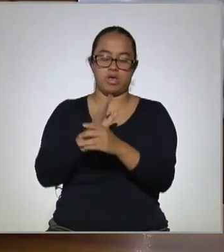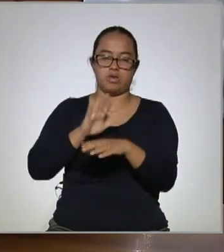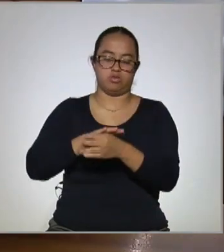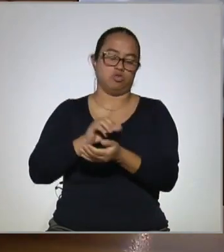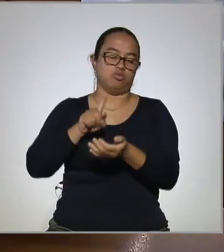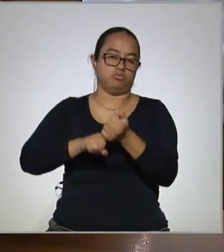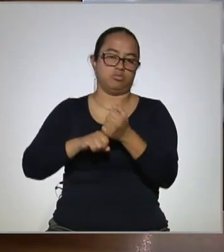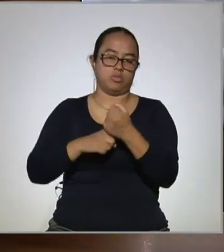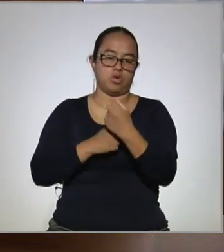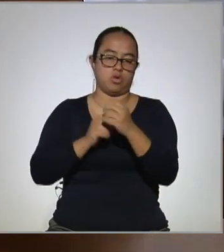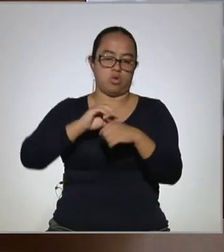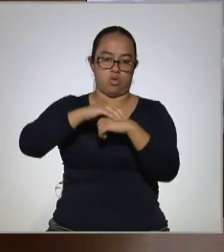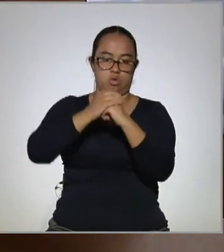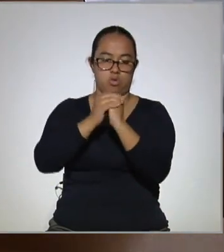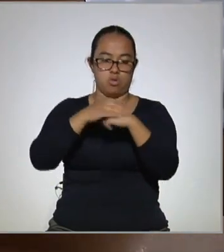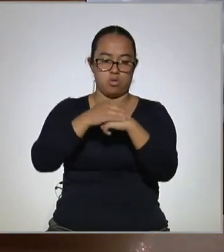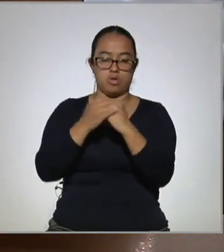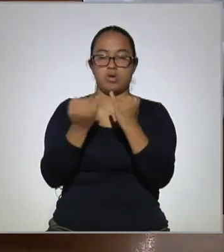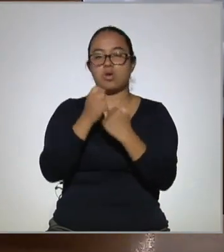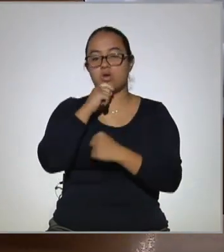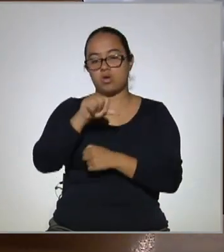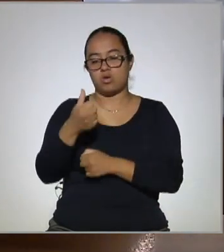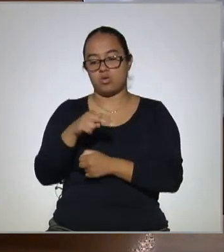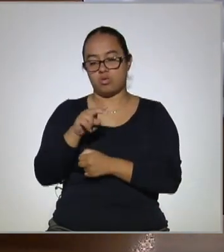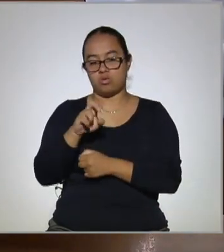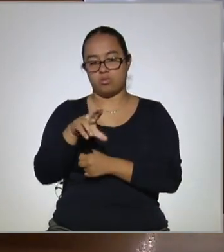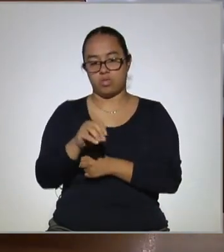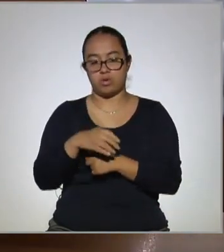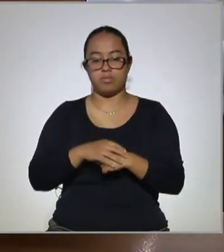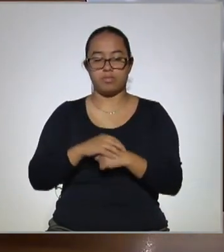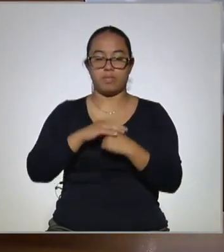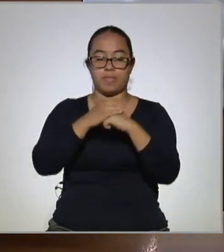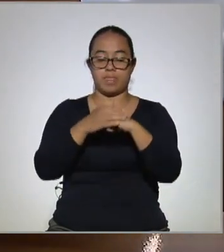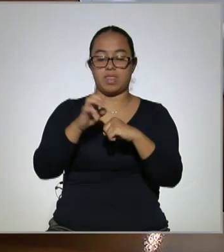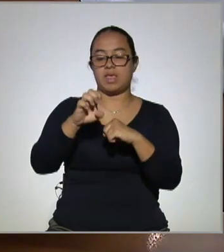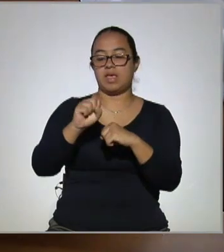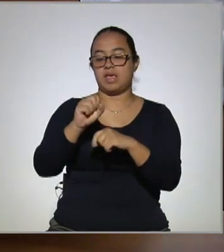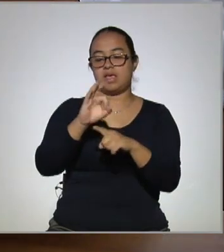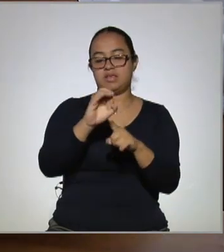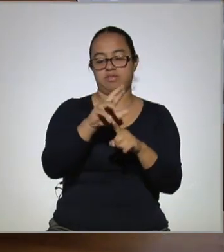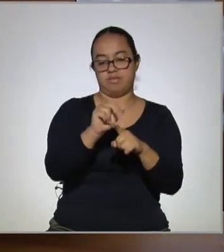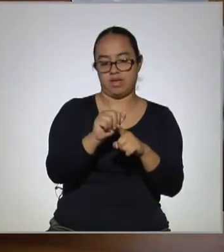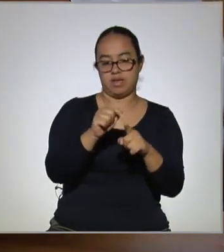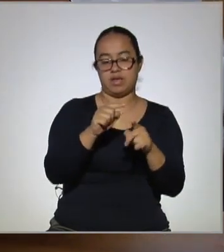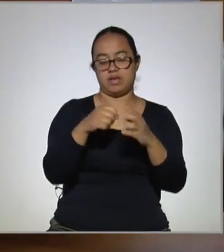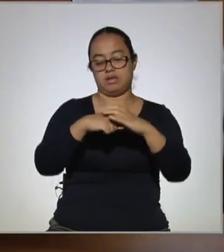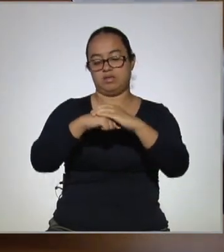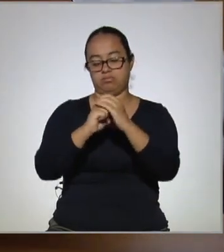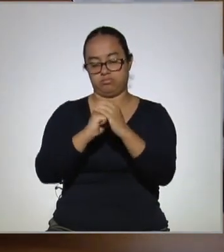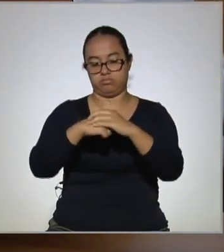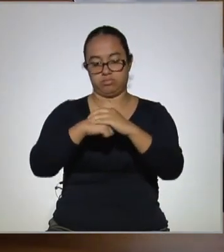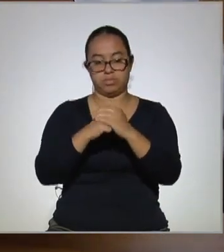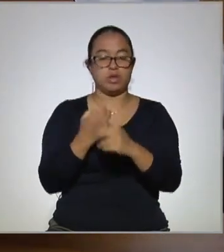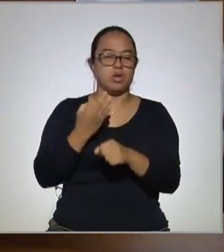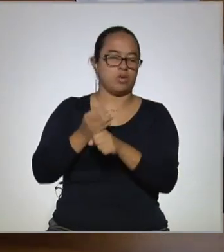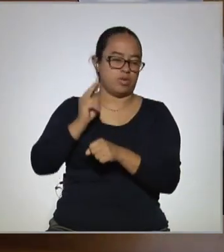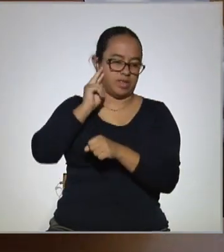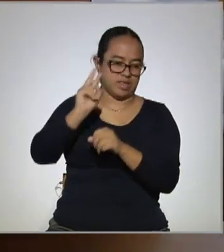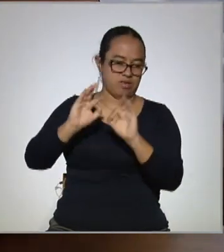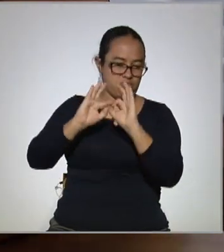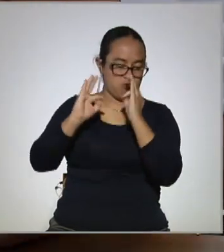del hombro, y el húmero. Es la esfera y el plato. Y esto que vemos aquí en el modelo, pues está muy